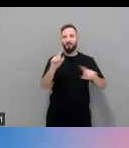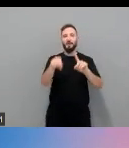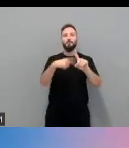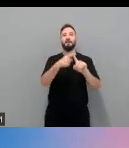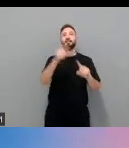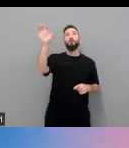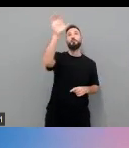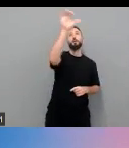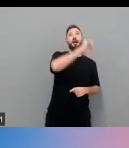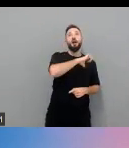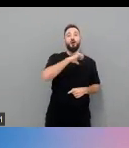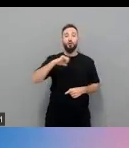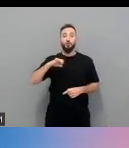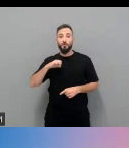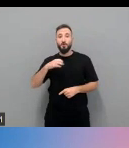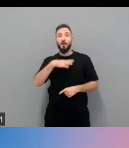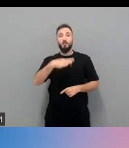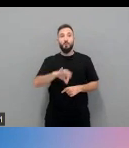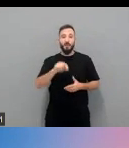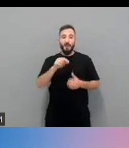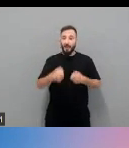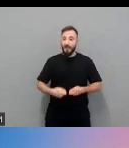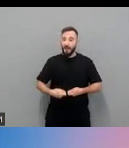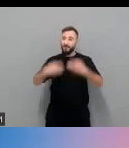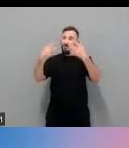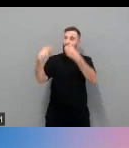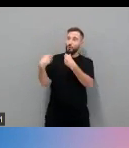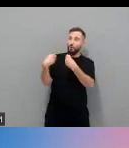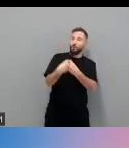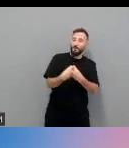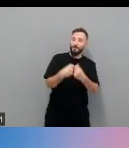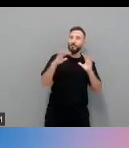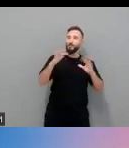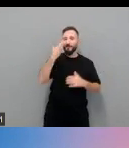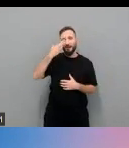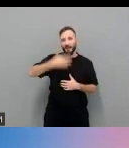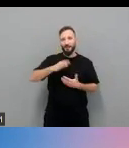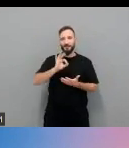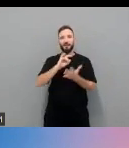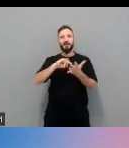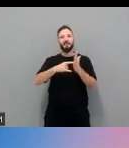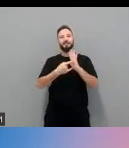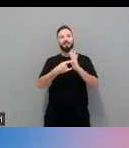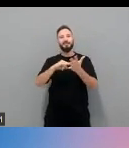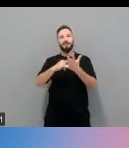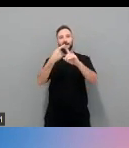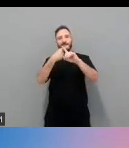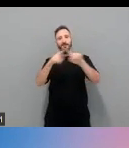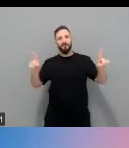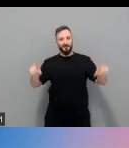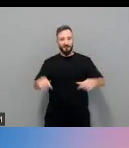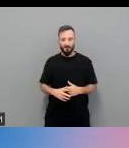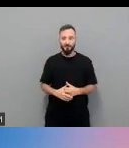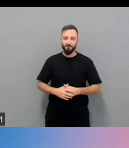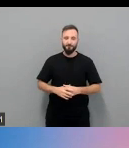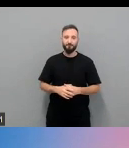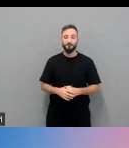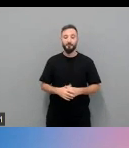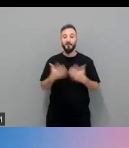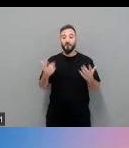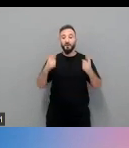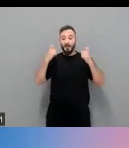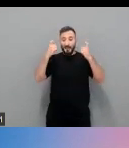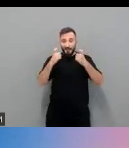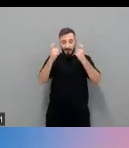autónoma, aunque puedan estar compartiendo un mismo edificio, son servicios, sistemas muy diferentes. Lo que voy a intentar